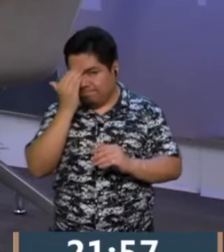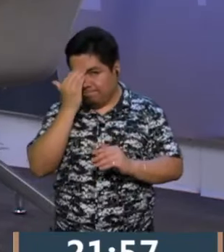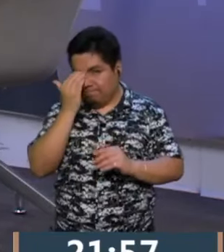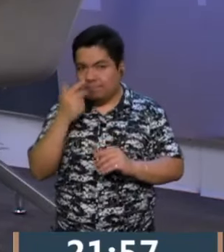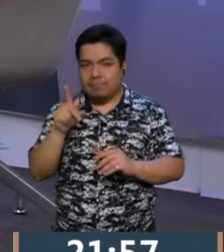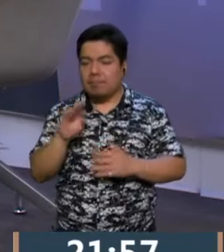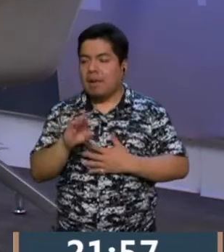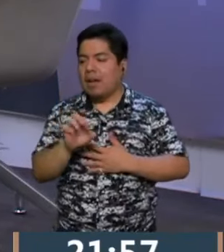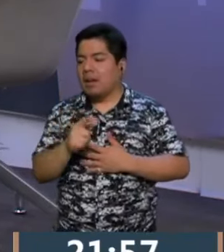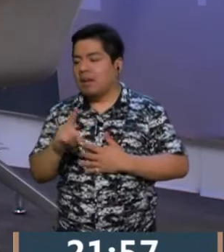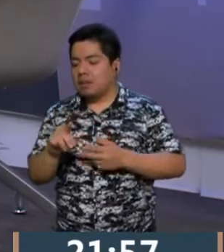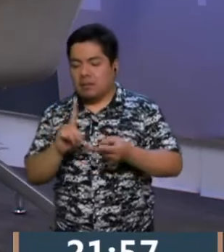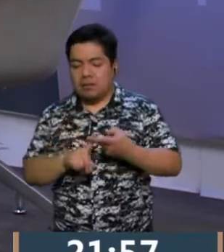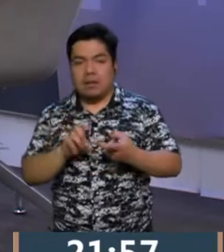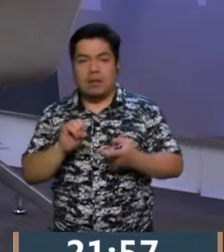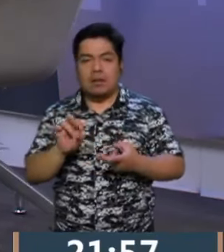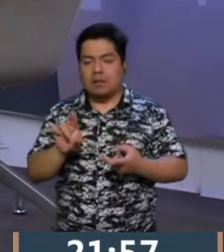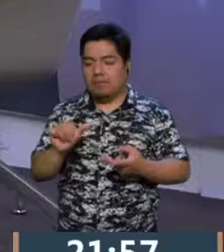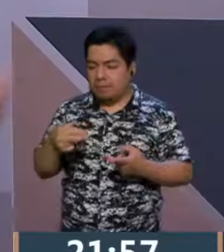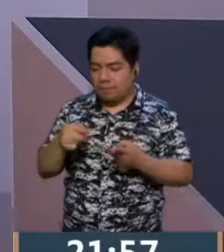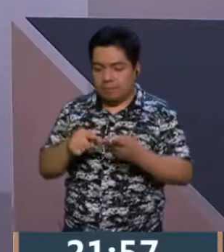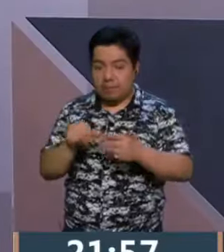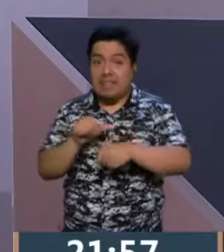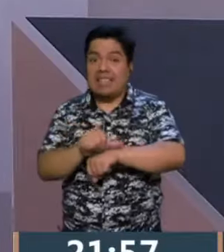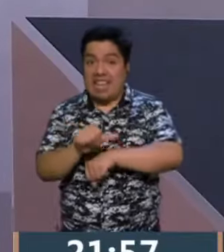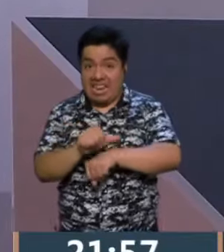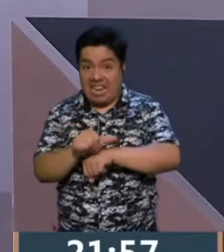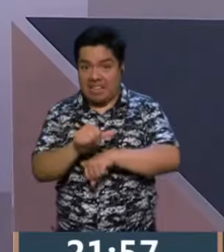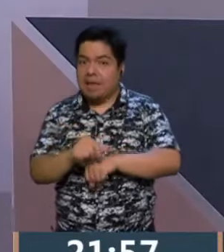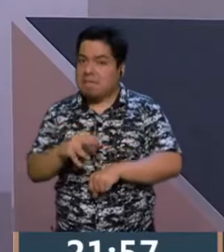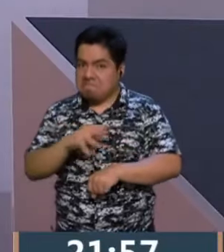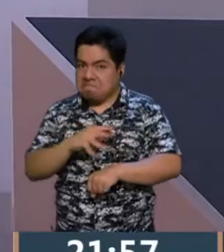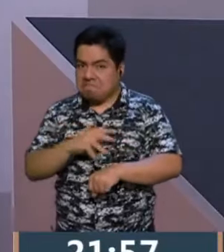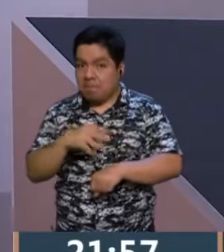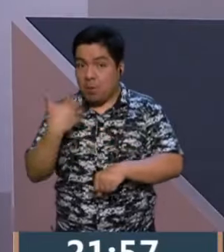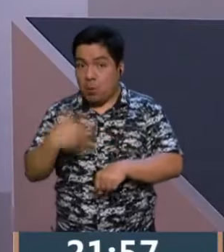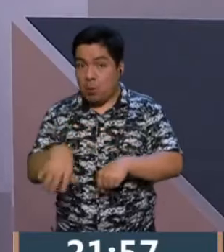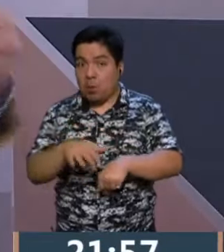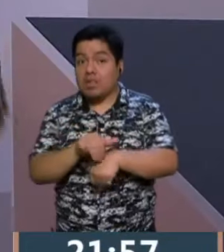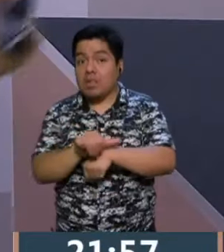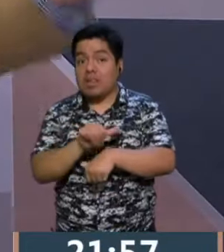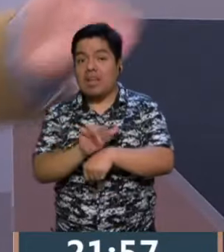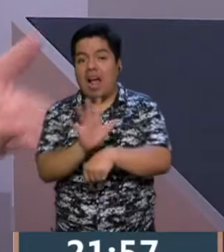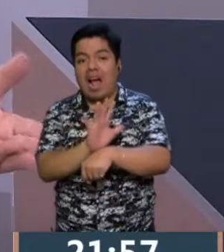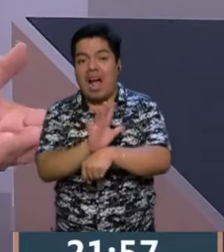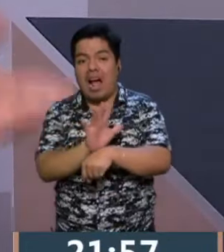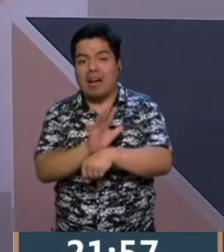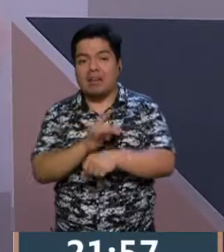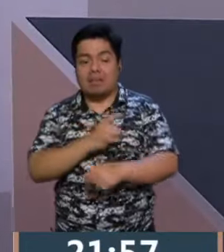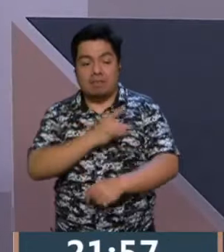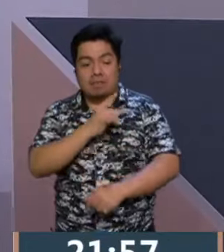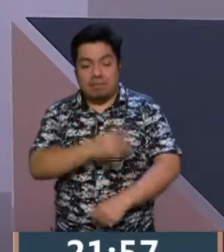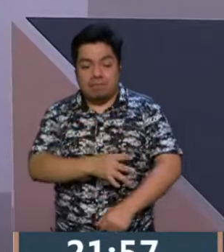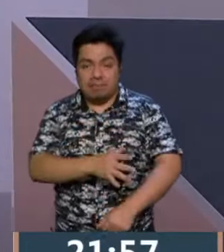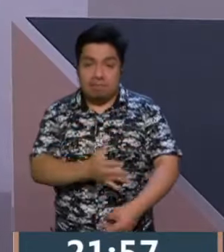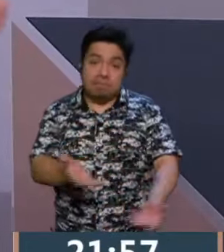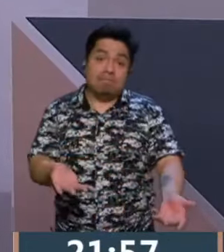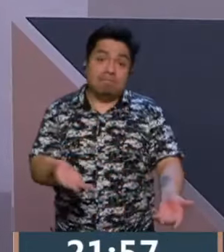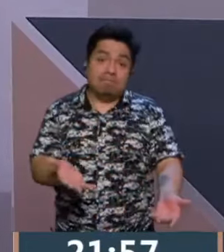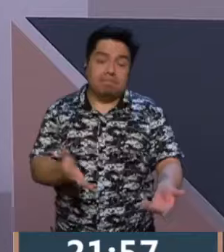de Bangladesh, de Irán, de Argentina, una cinematografía sorprendente de Chile, y